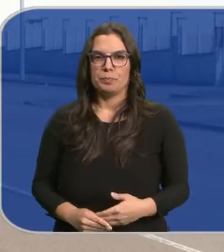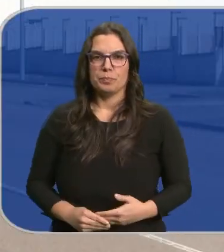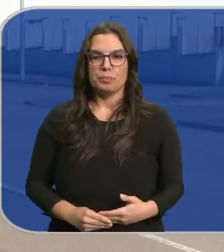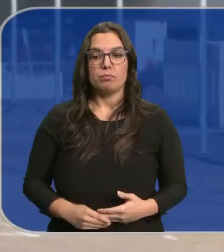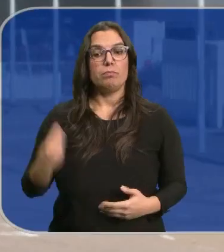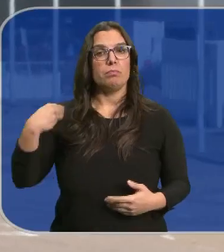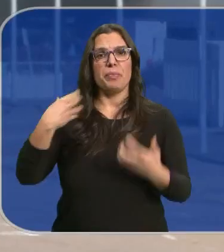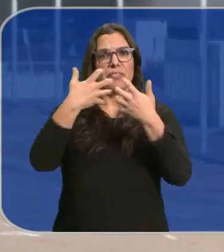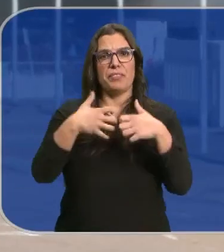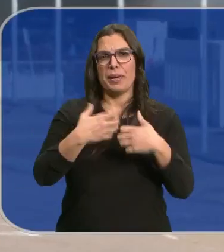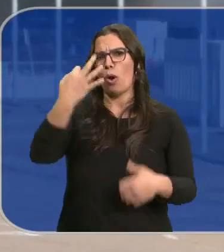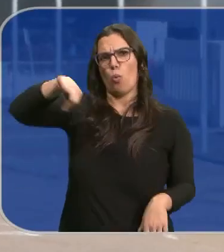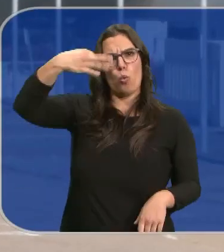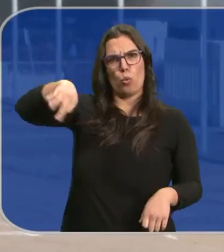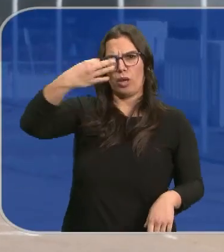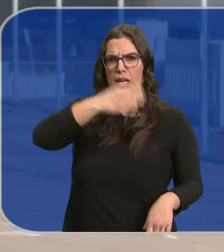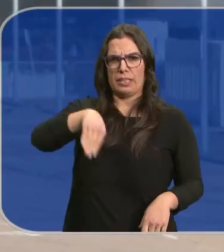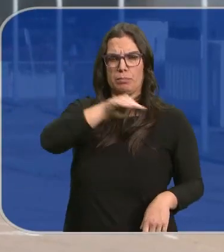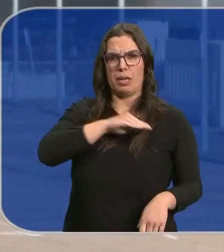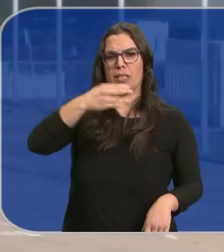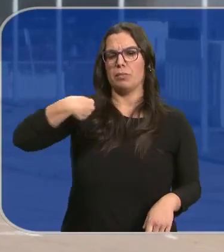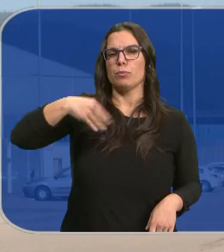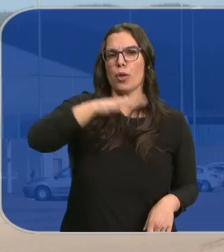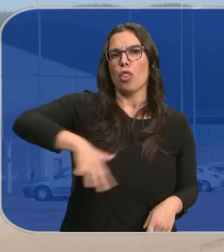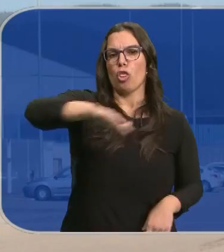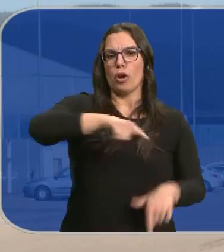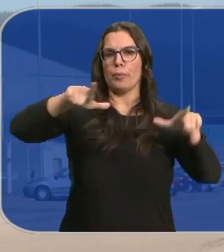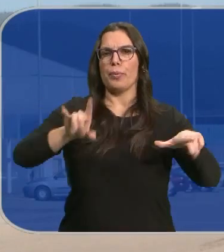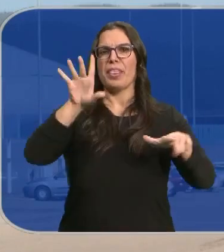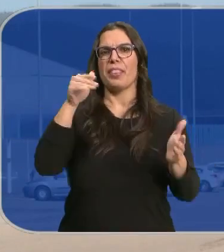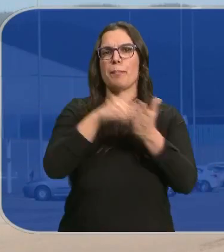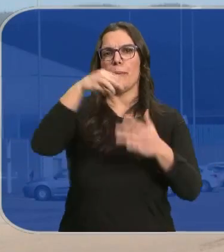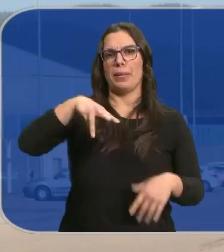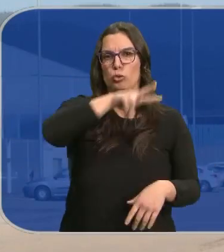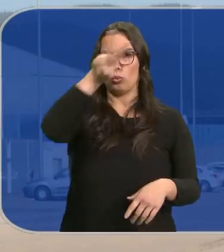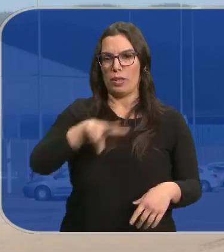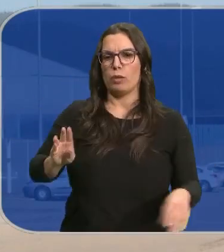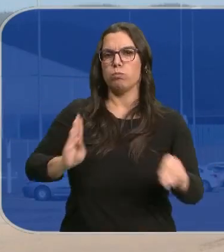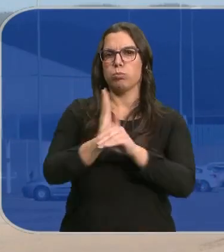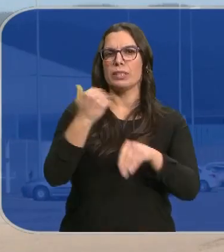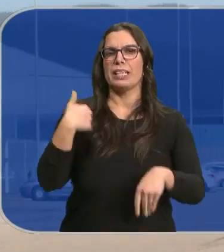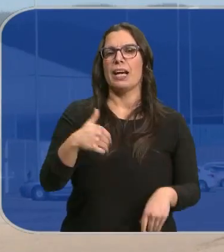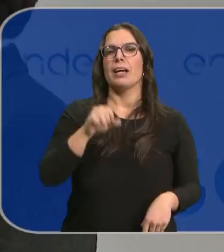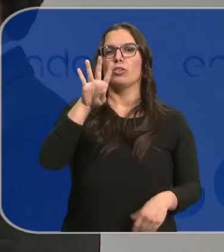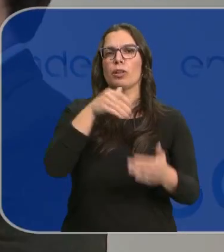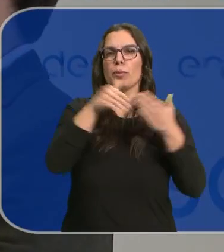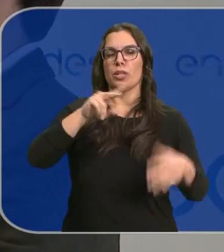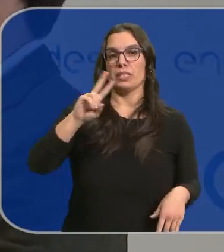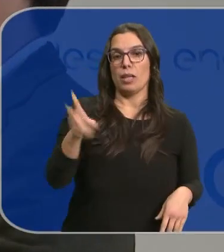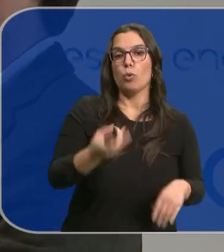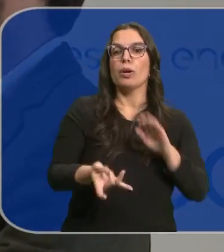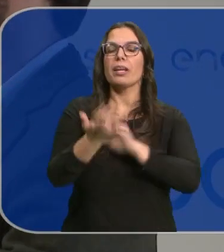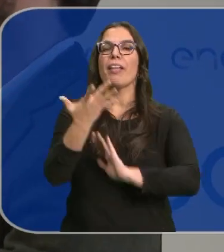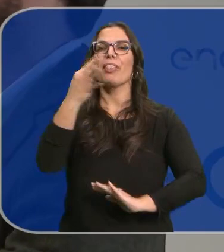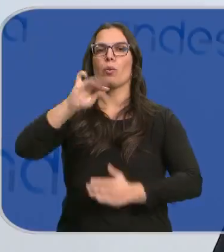Será una planta única en toda la península ibérica, se ubicará en El Bayo, en una parcela de 15.000 metros cuadrados, tras invertir 14 millones de euros y